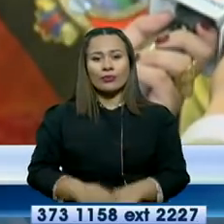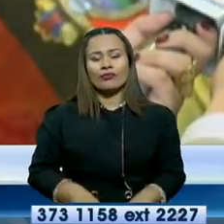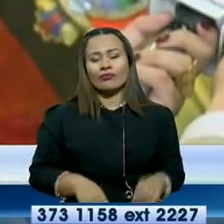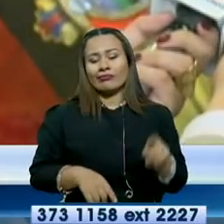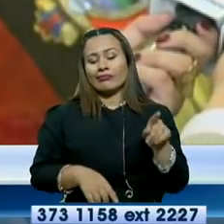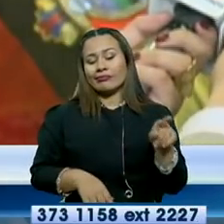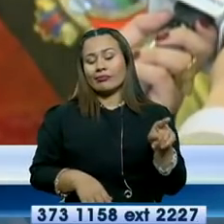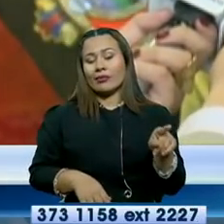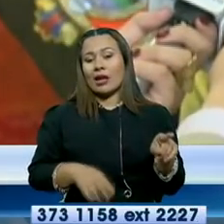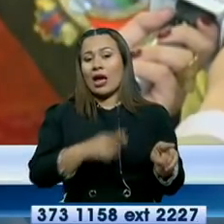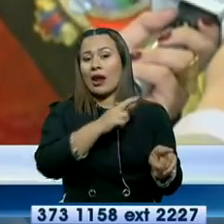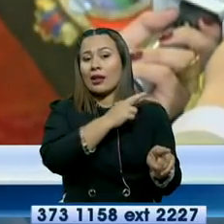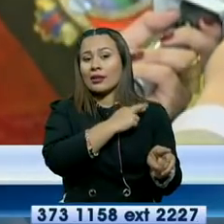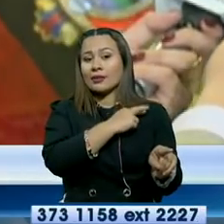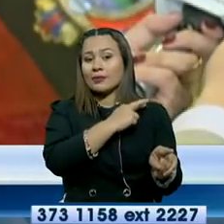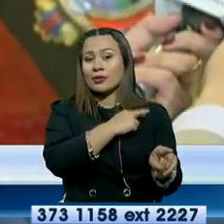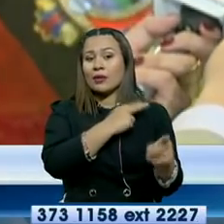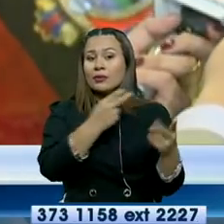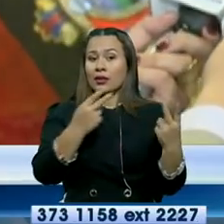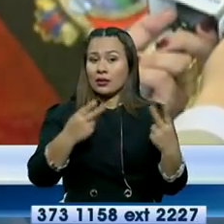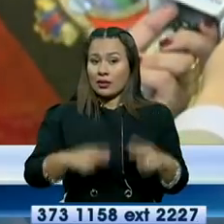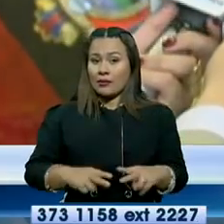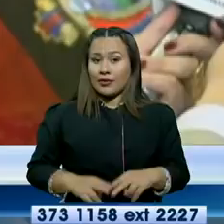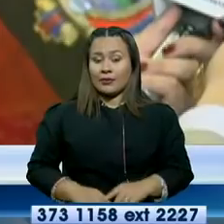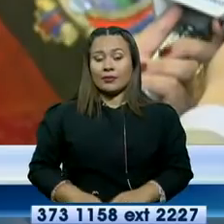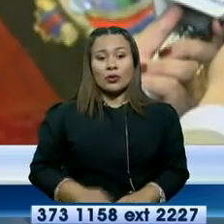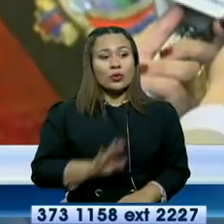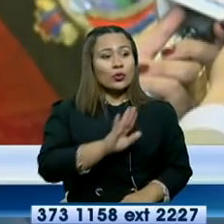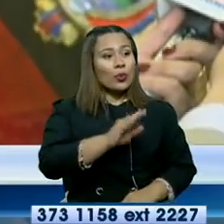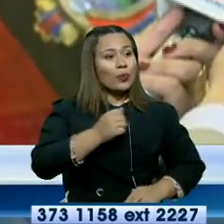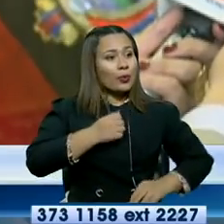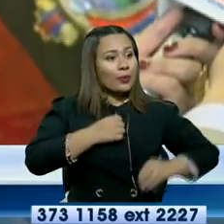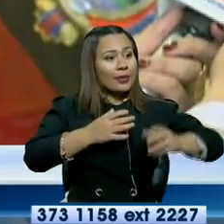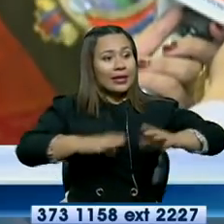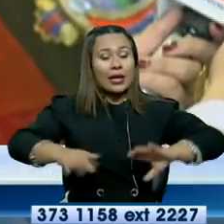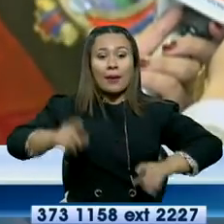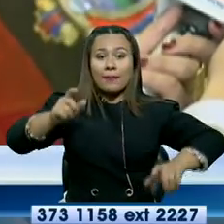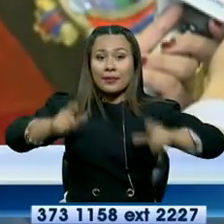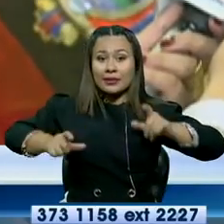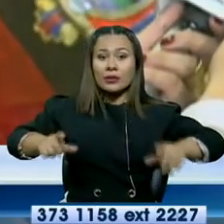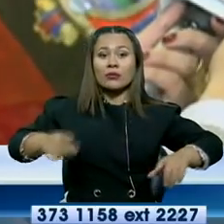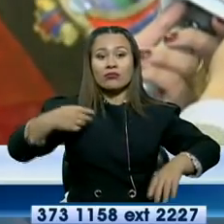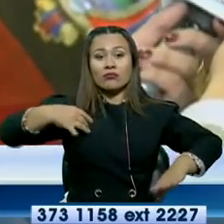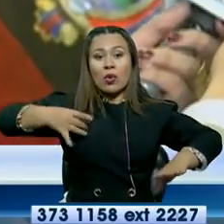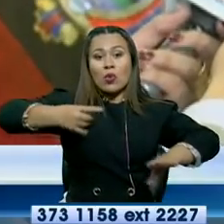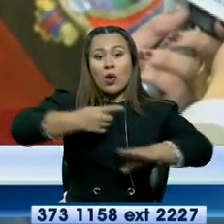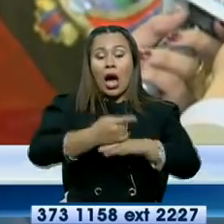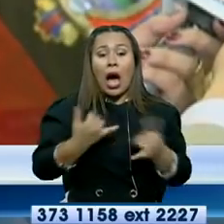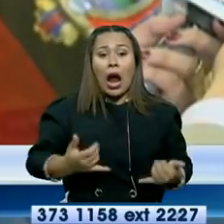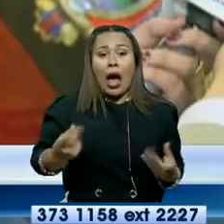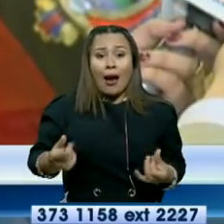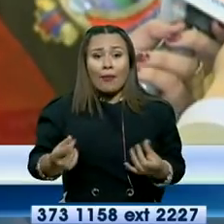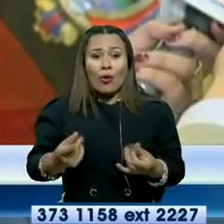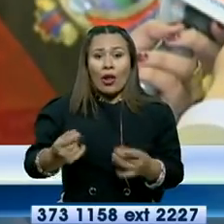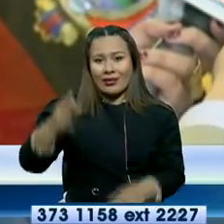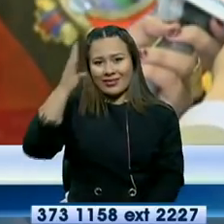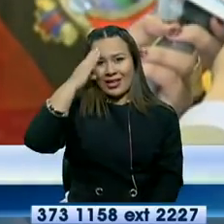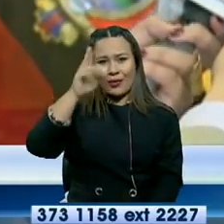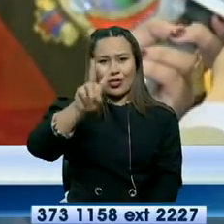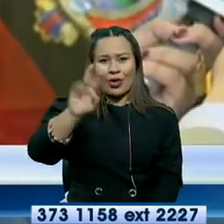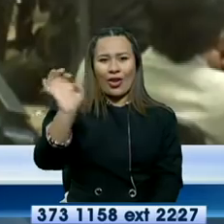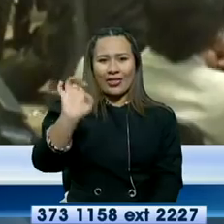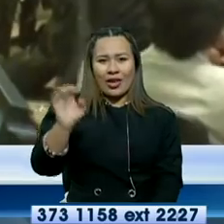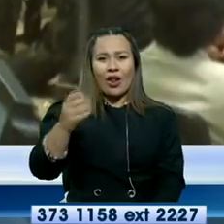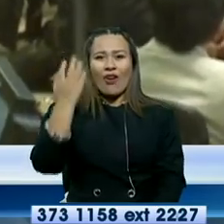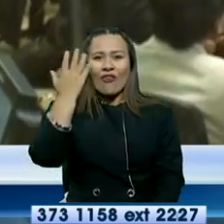que ser responsables también de sus propias acciones y el pueblo los tiene que juzgar. Ahora están apurados porque saben que el 2 hay una fecha